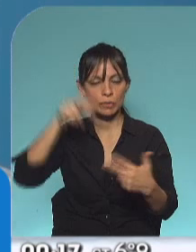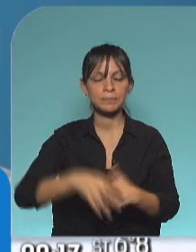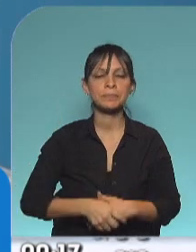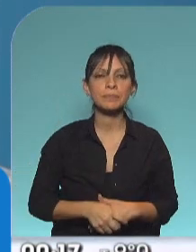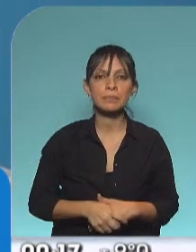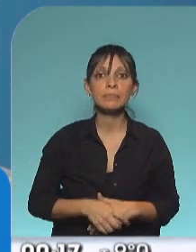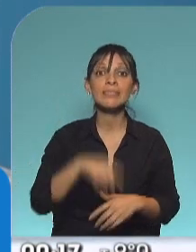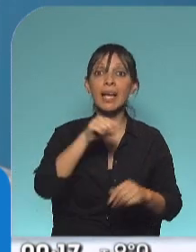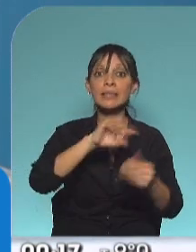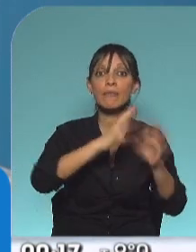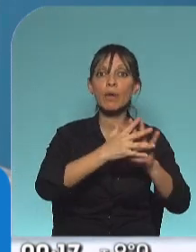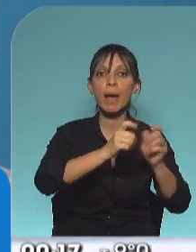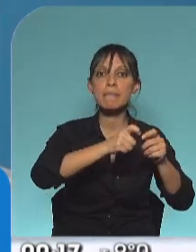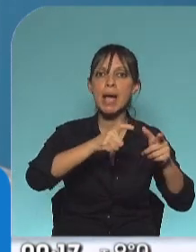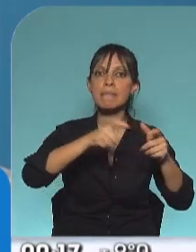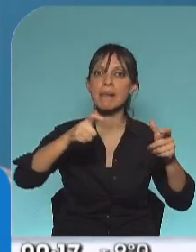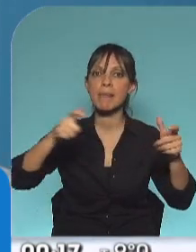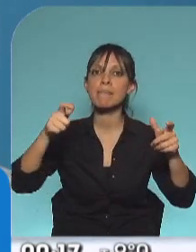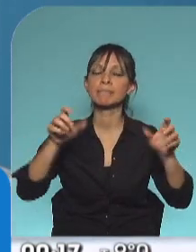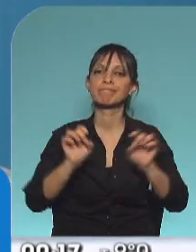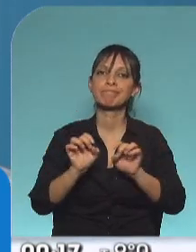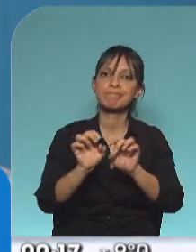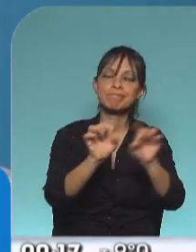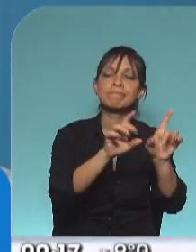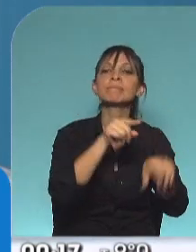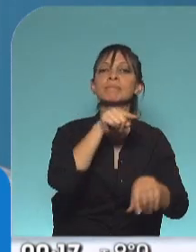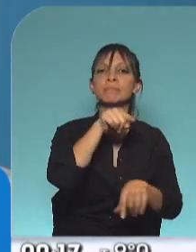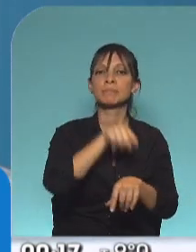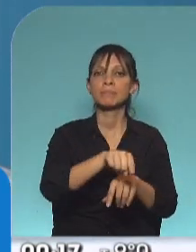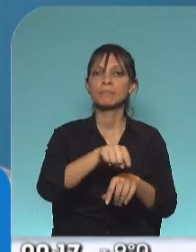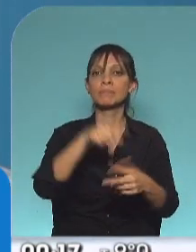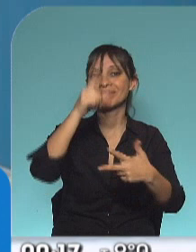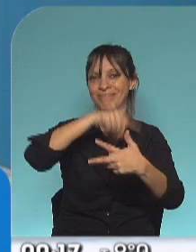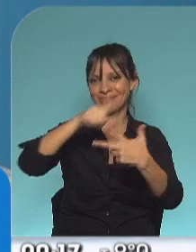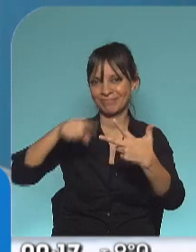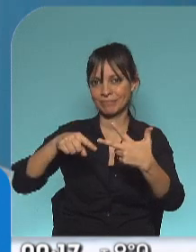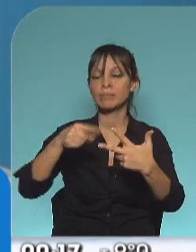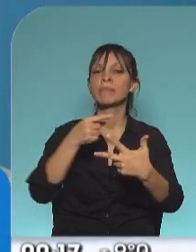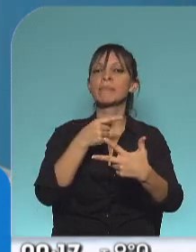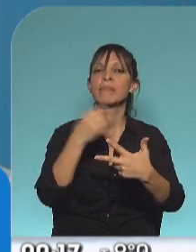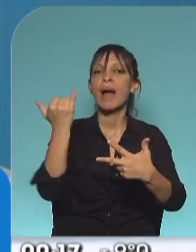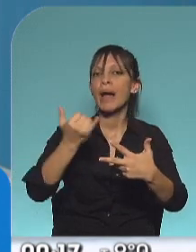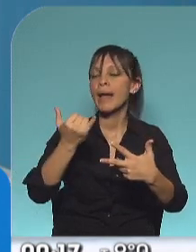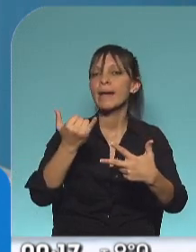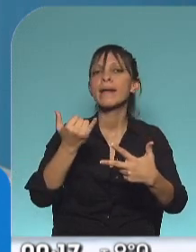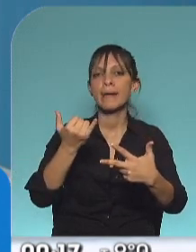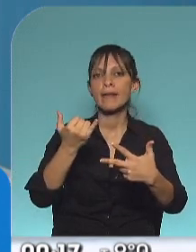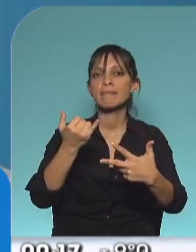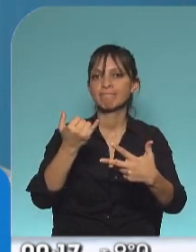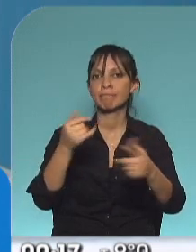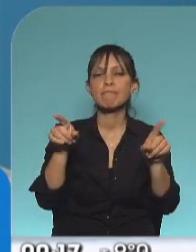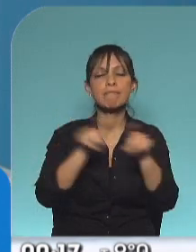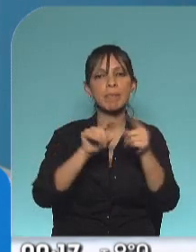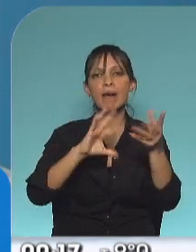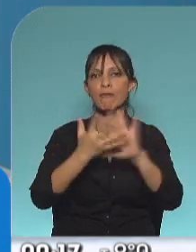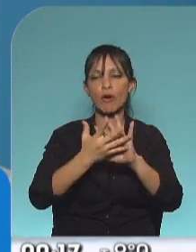Esta evolución de los casos que hemos encontrado en las estaciones acompaña la evolución de los casos